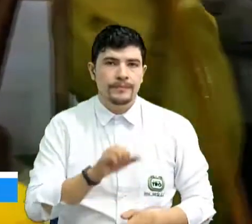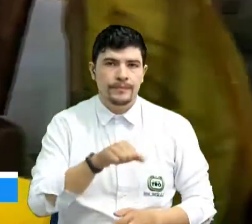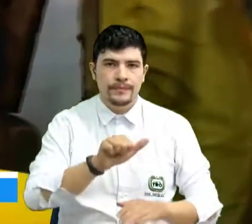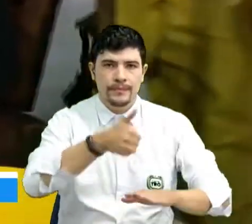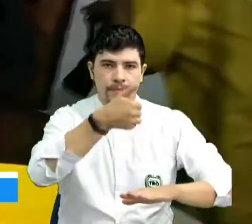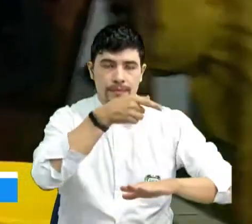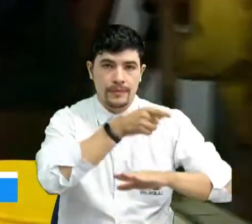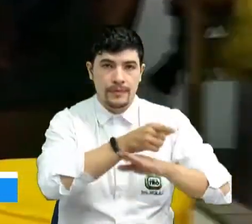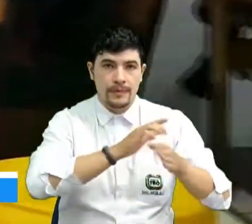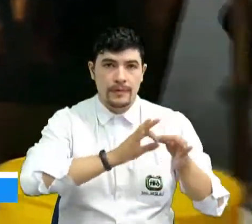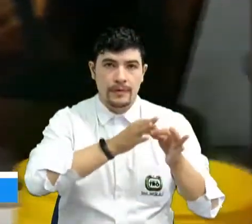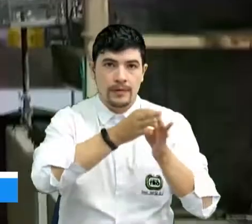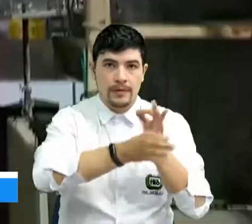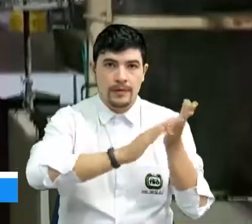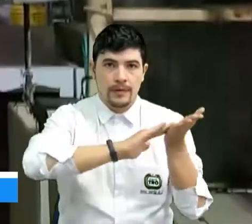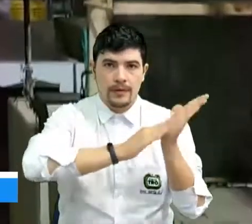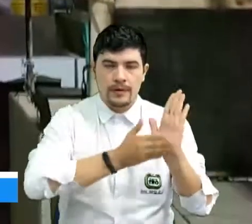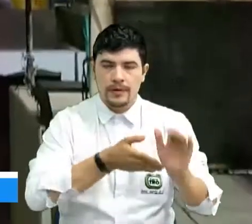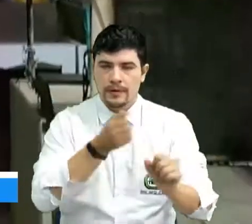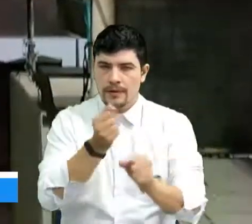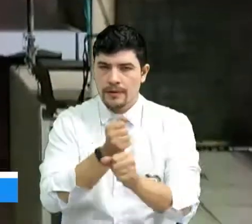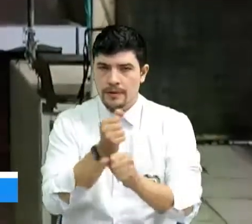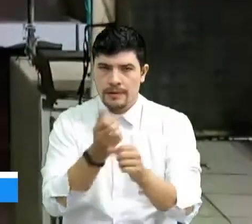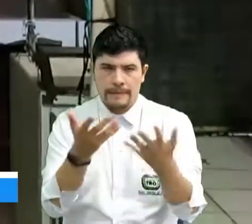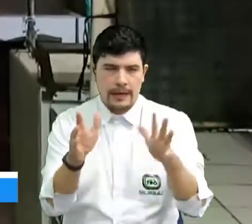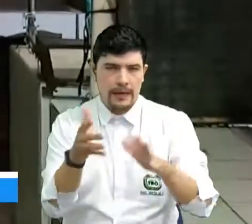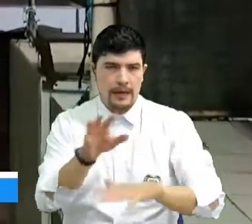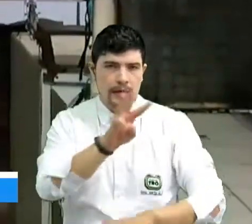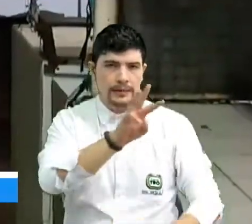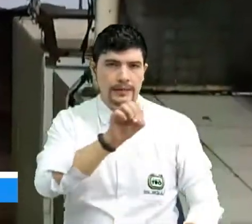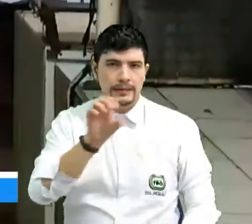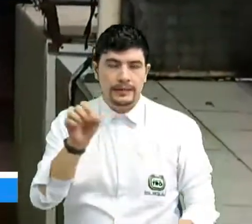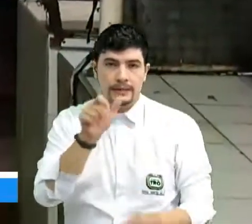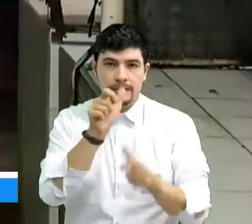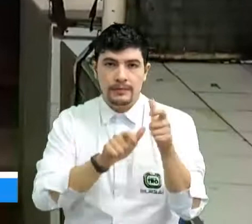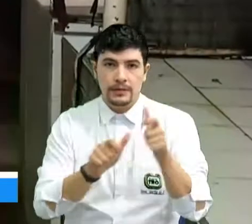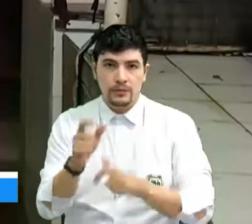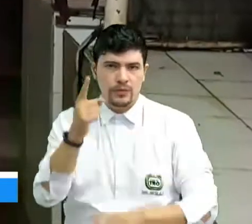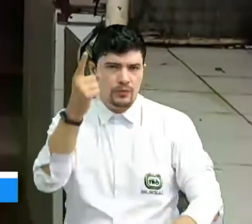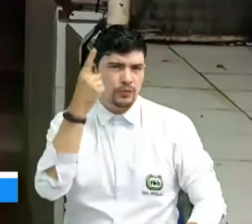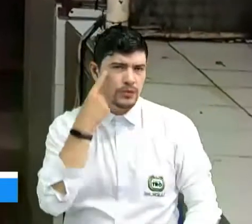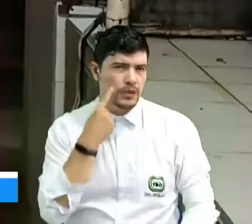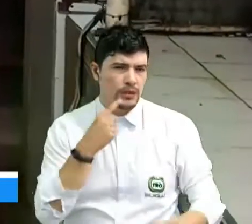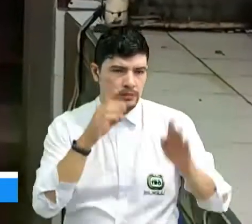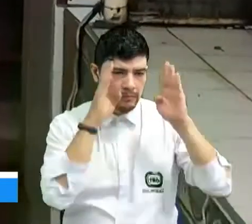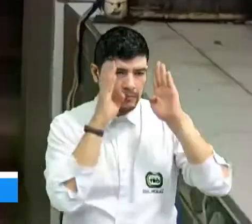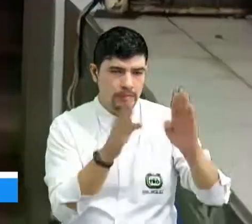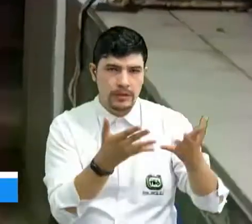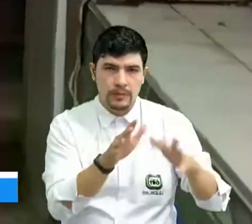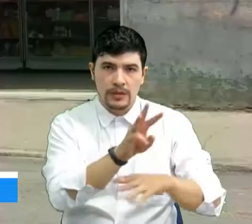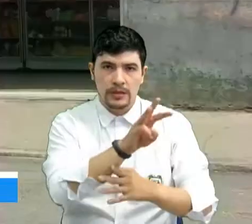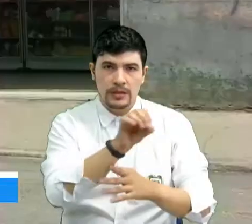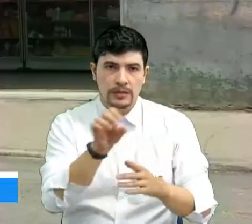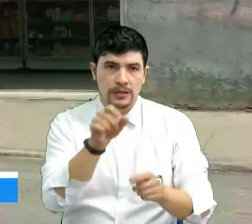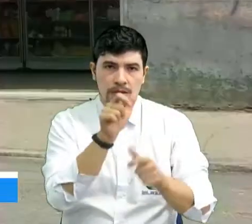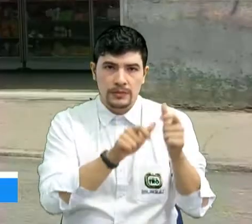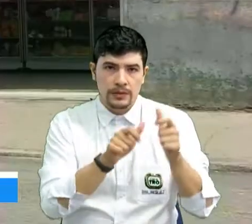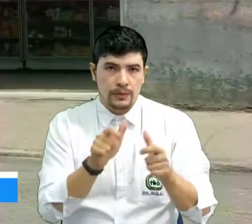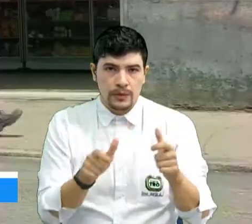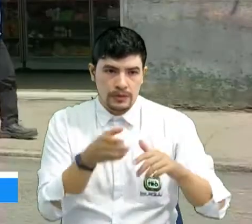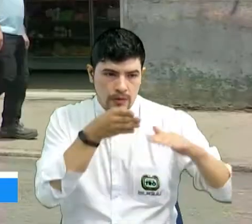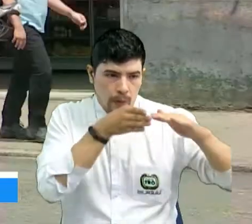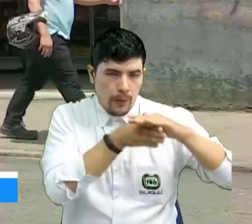principal de Florida Blanca trabajan alrededor de 300 personas y atienden al día unos 300 clientes.